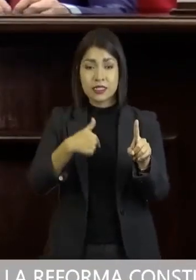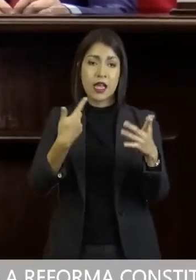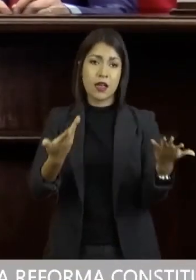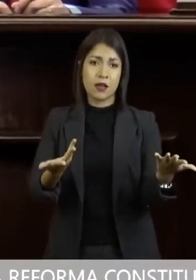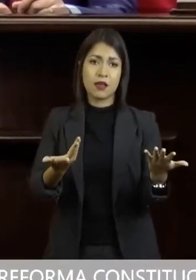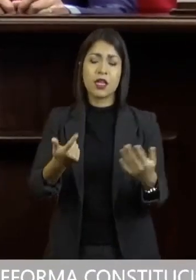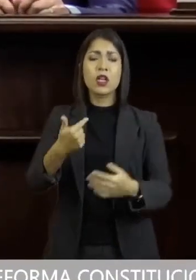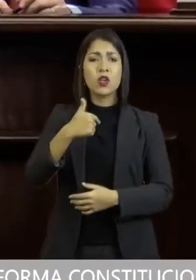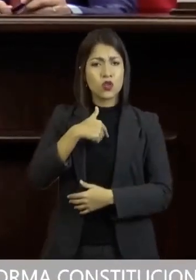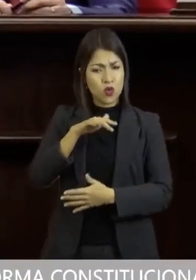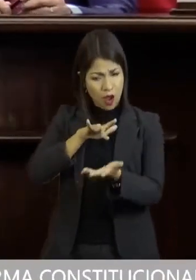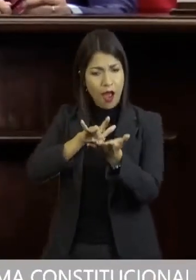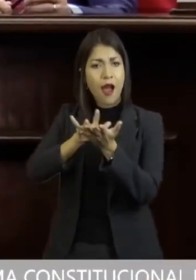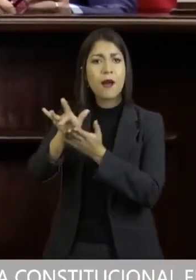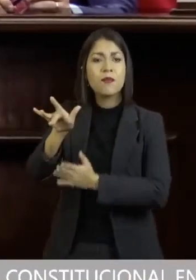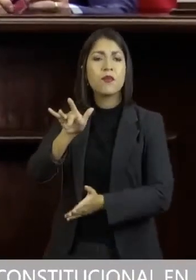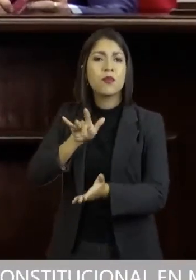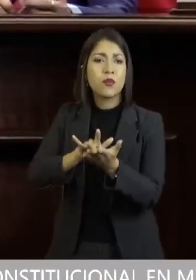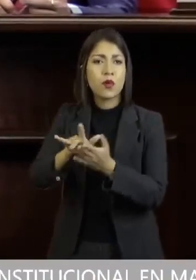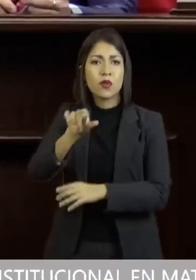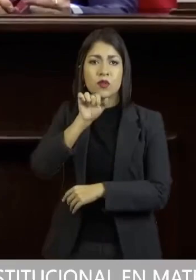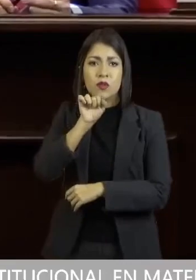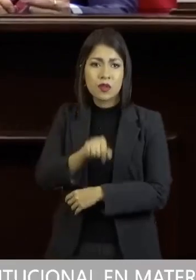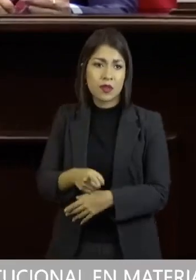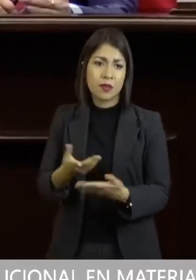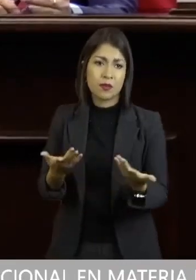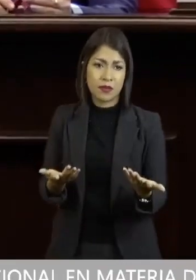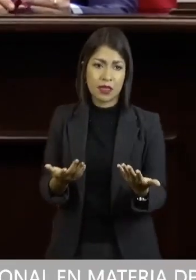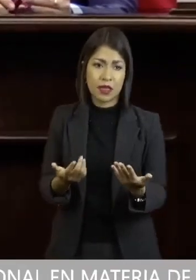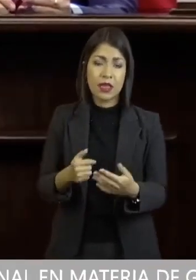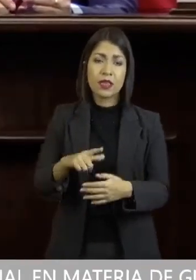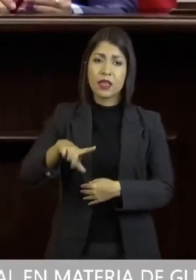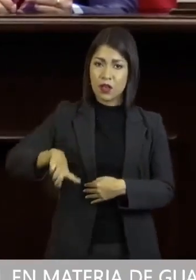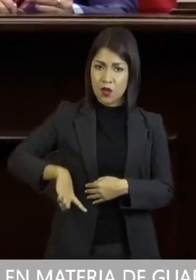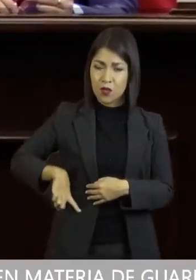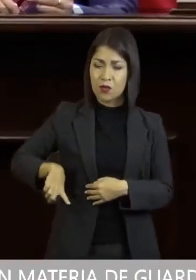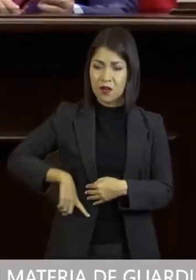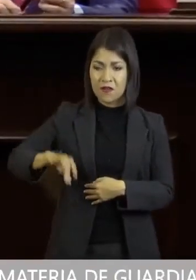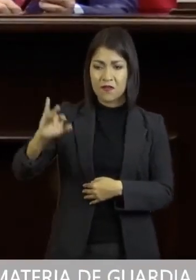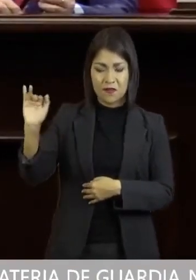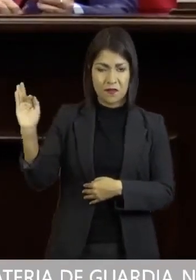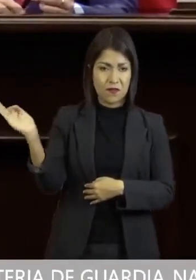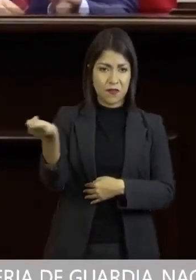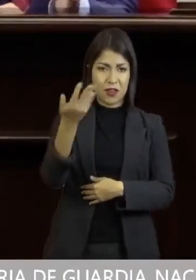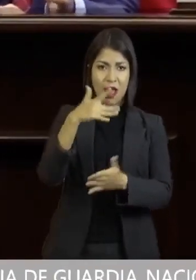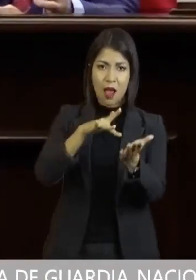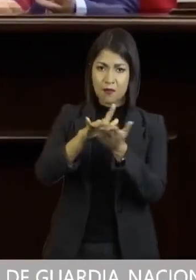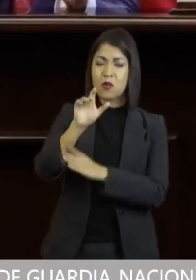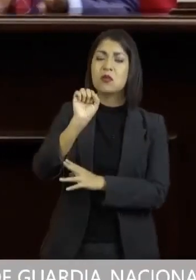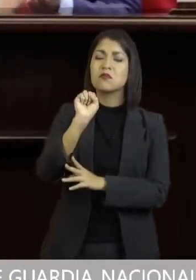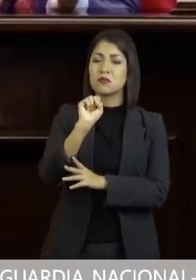el apoyo irrestricto del gobierno federal. Ese es el...